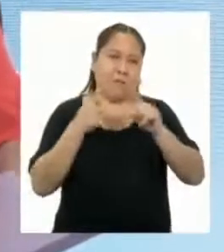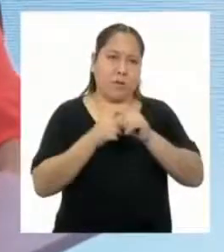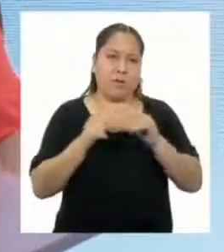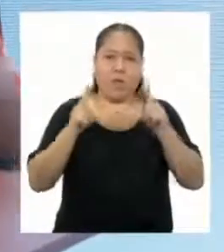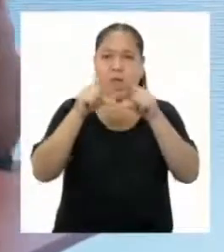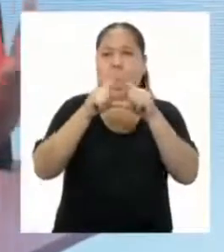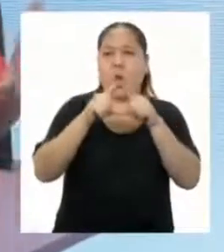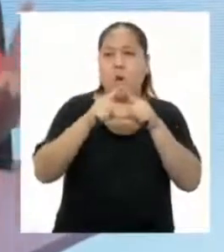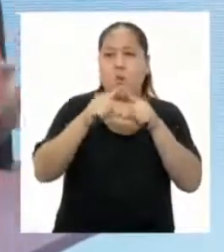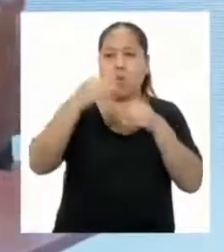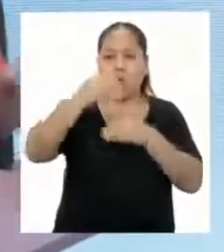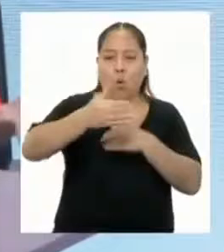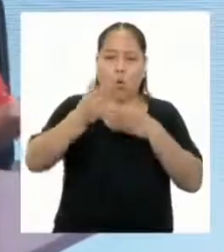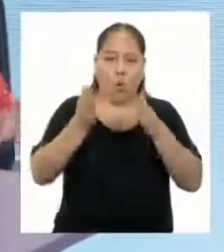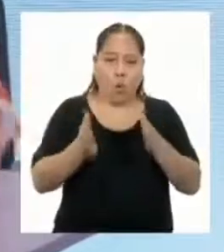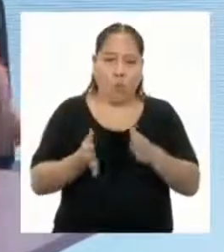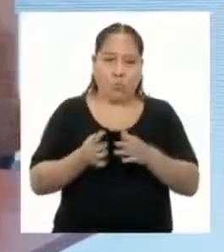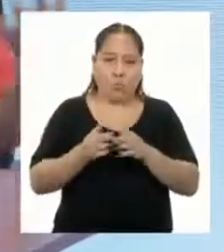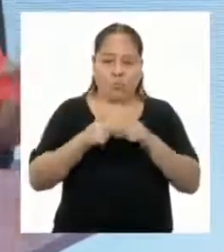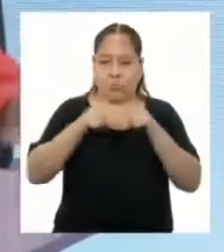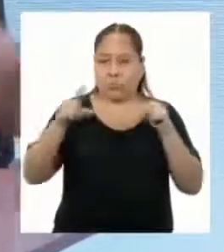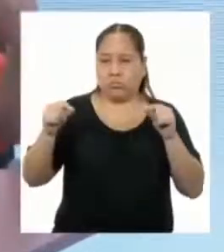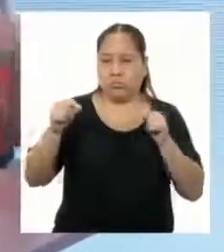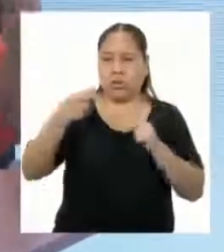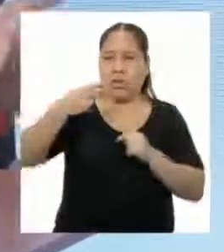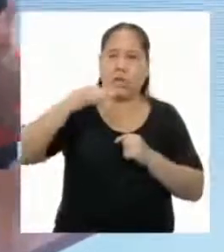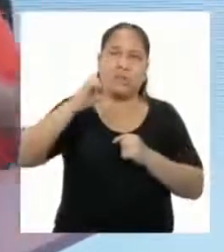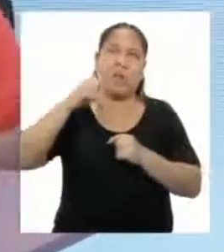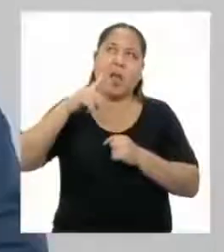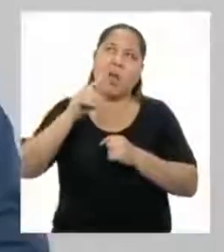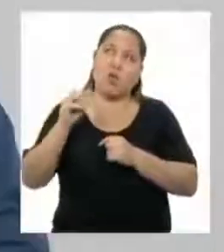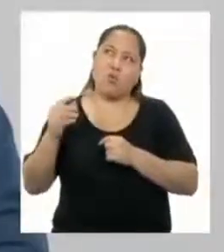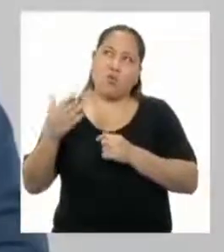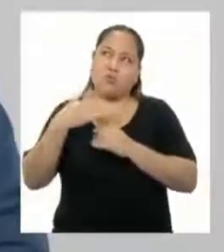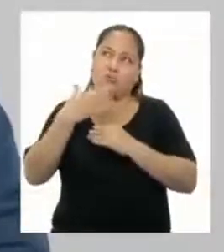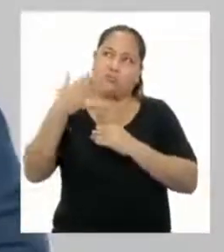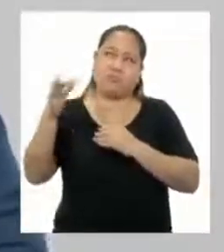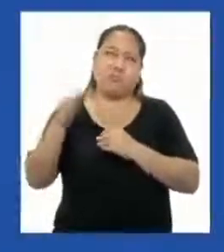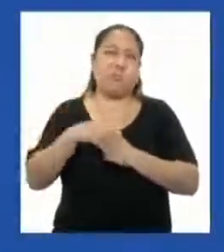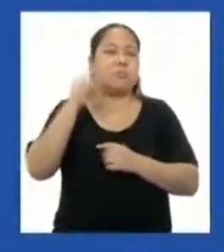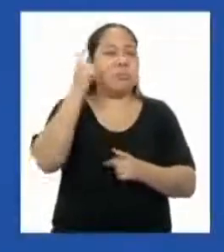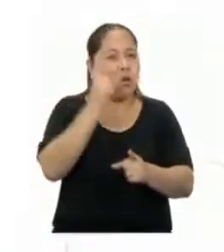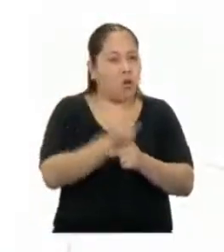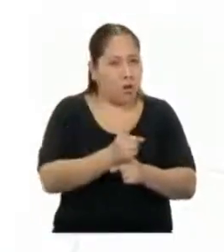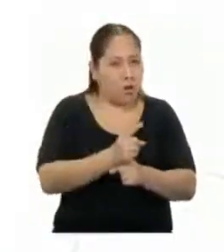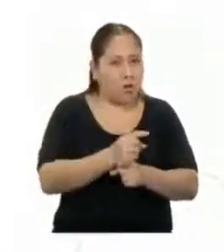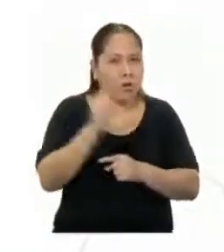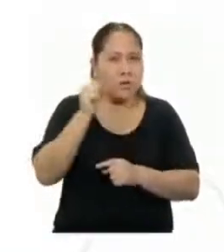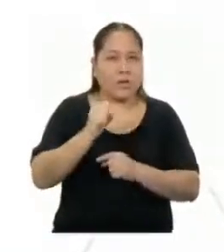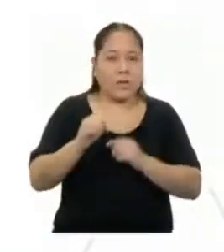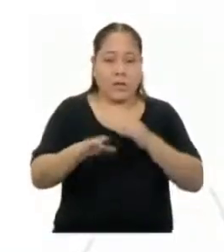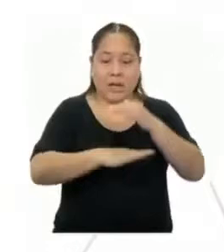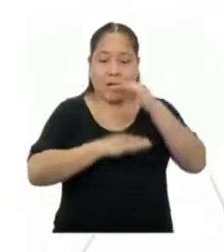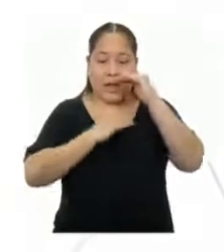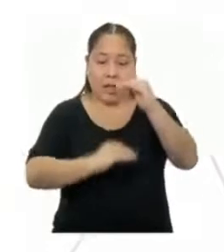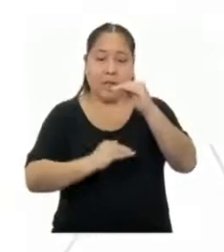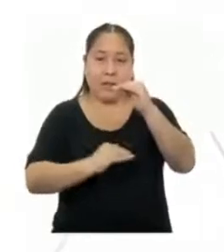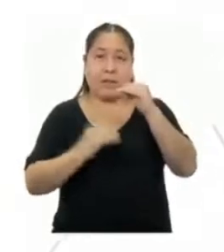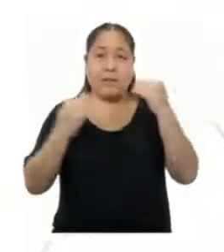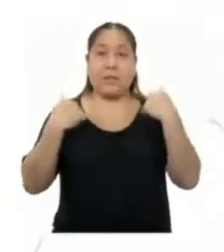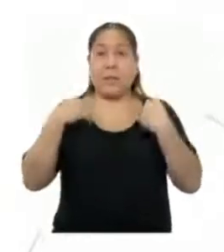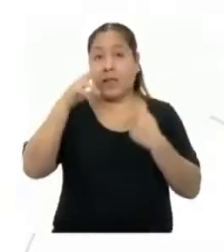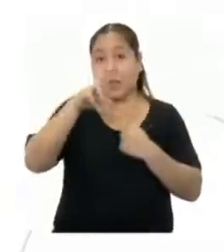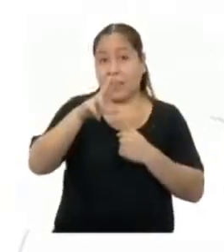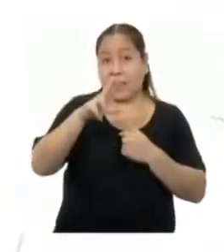triángulos, cuadrados, rectángulos, pentágonos, hexágonos y así y así. Exacto. Si las bases tienen 3